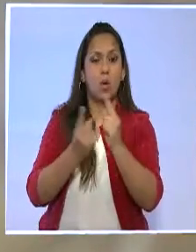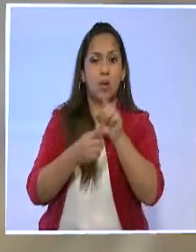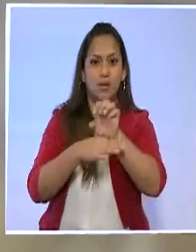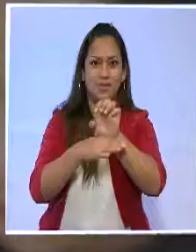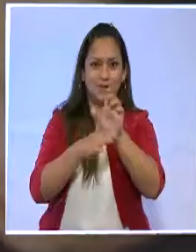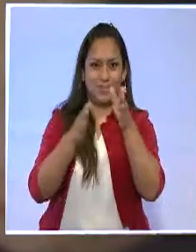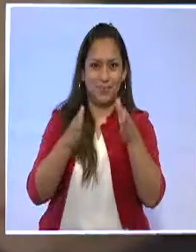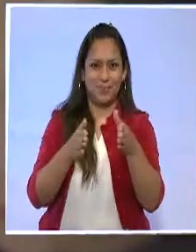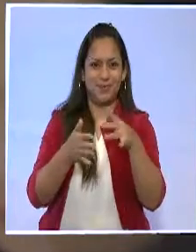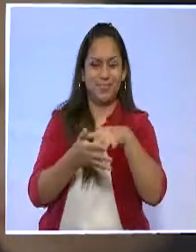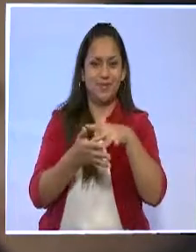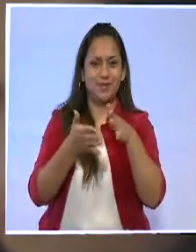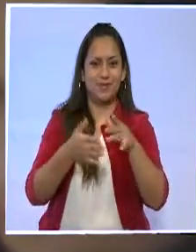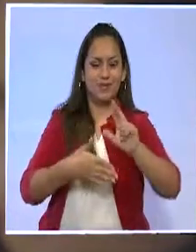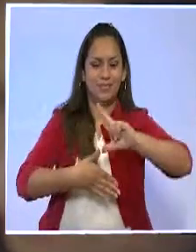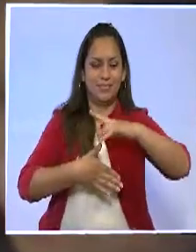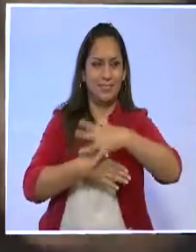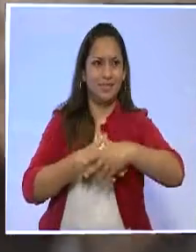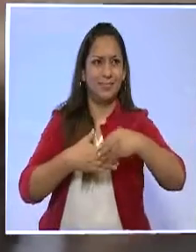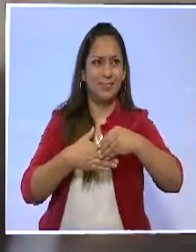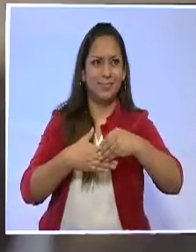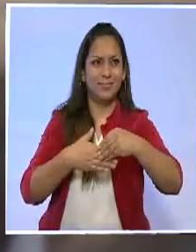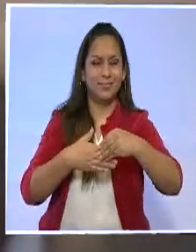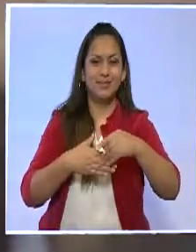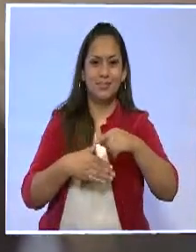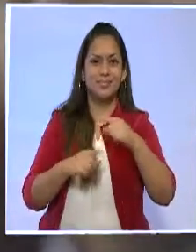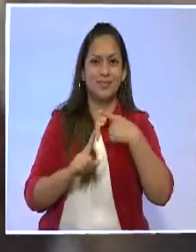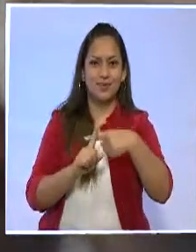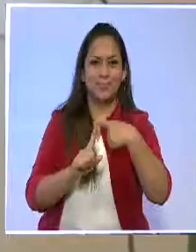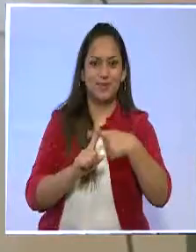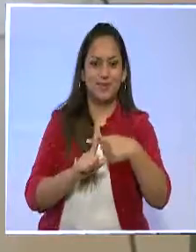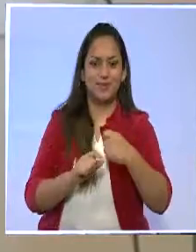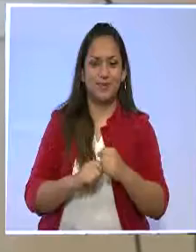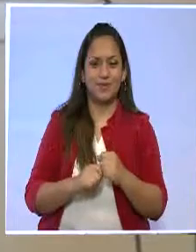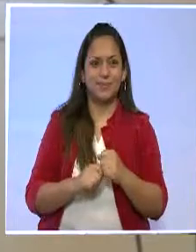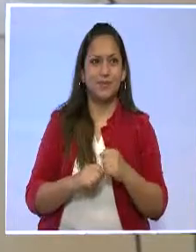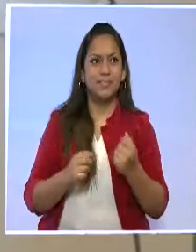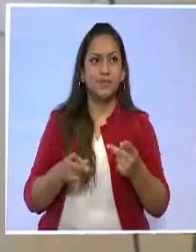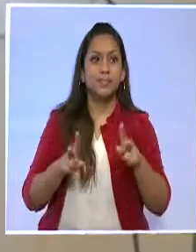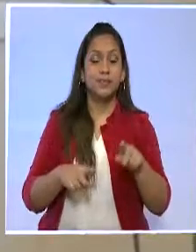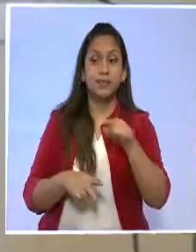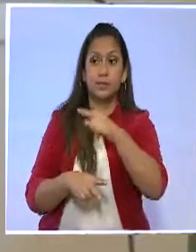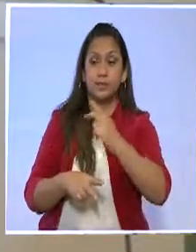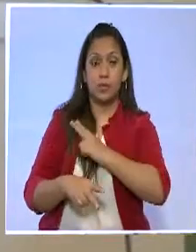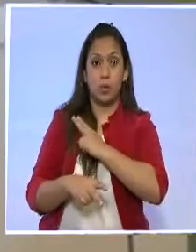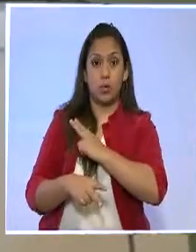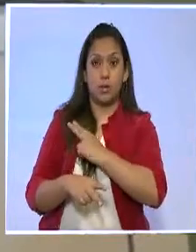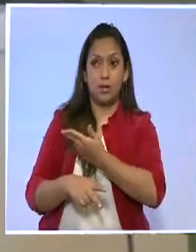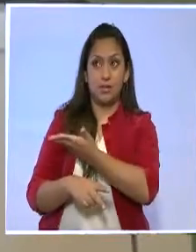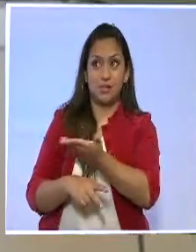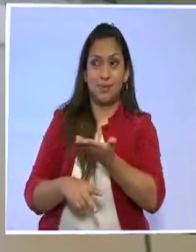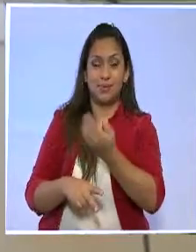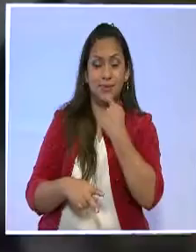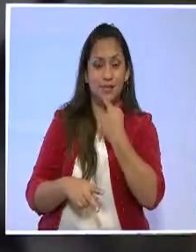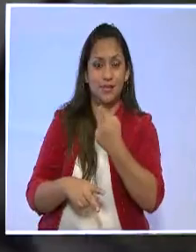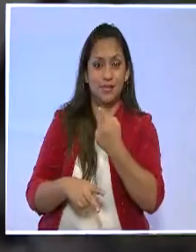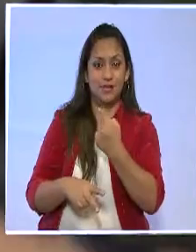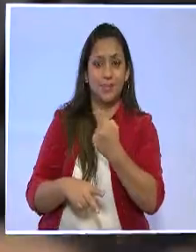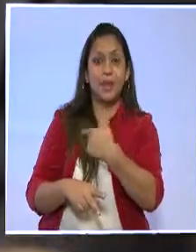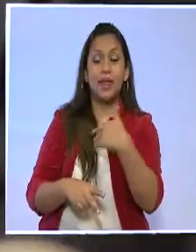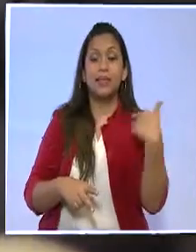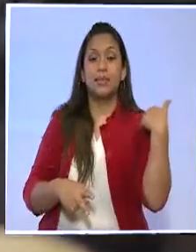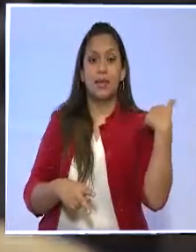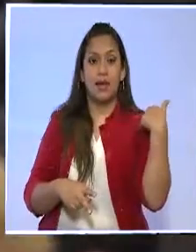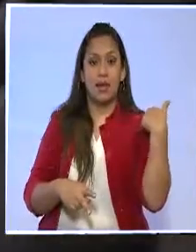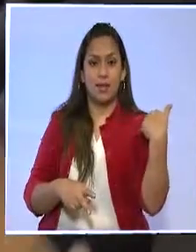de américa latina lo cual estuvo también muy positivo pero una de las cosas que tiene la universidad de la amistad de los pueblos es justamente una conexión